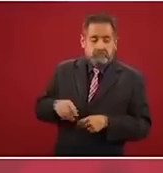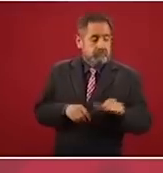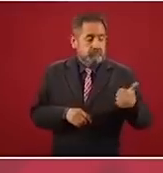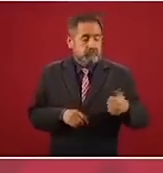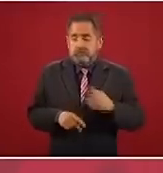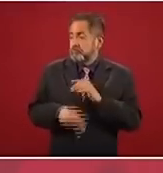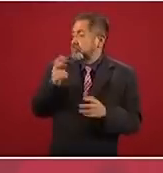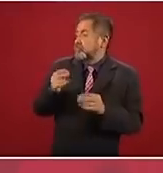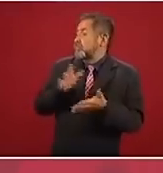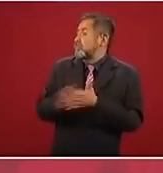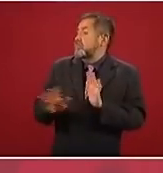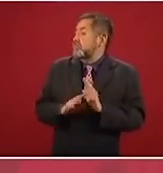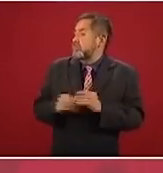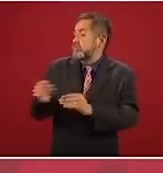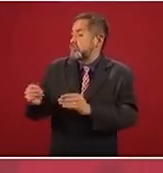a